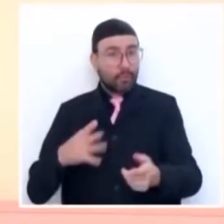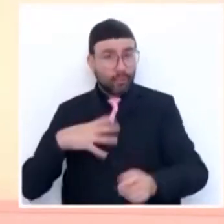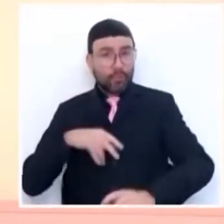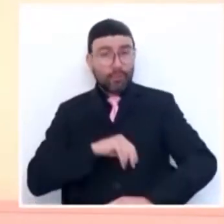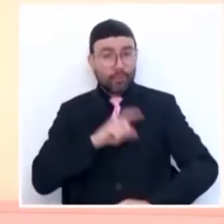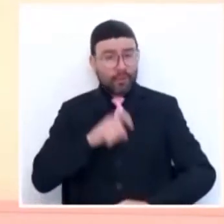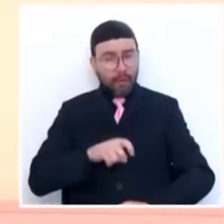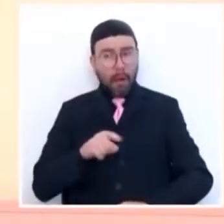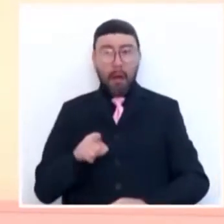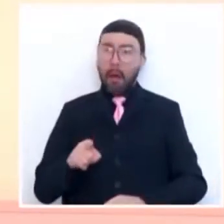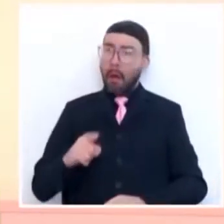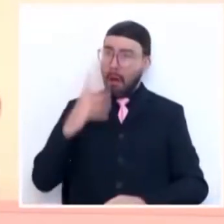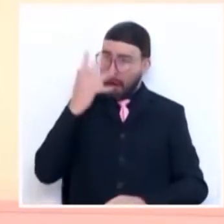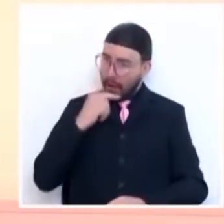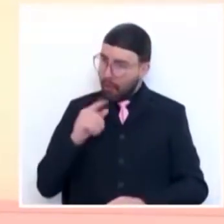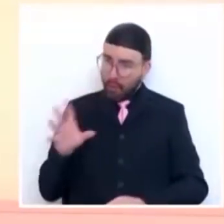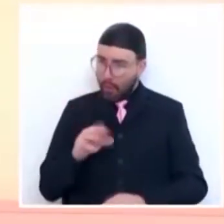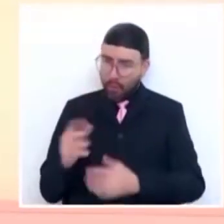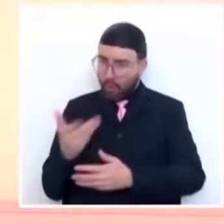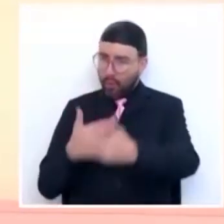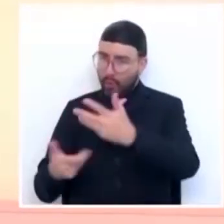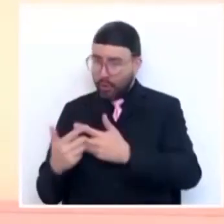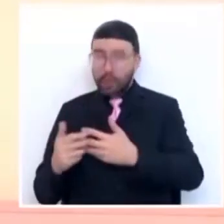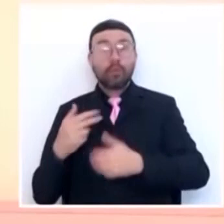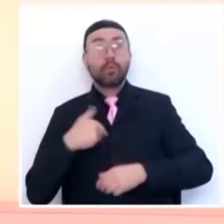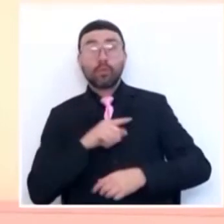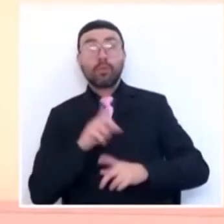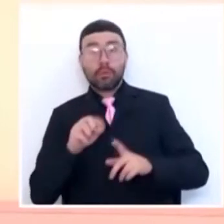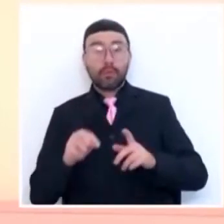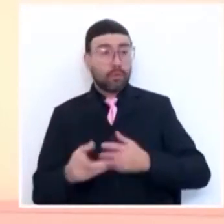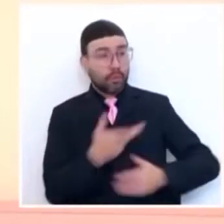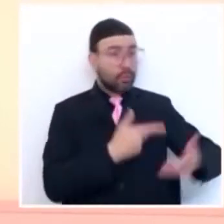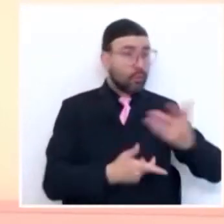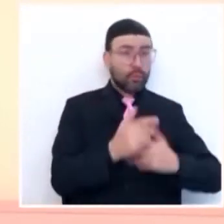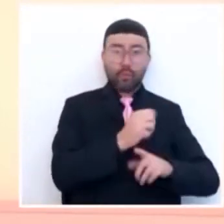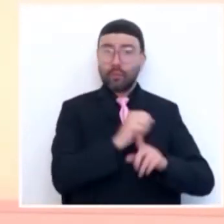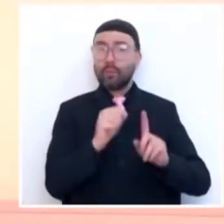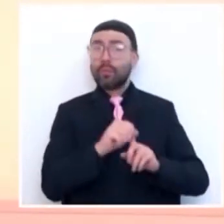ese aprendizaje, porque nosotros también somos un ecosistema social,